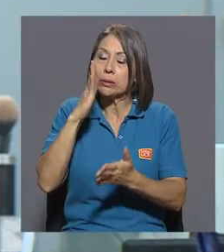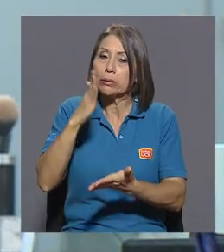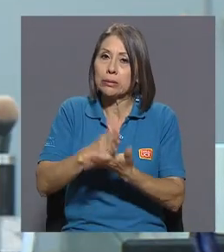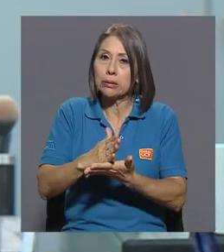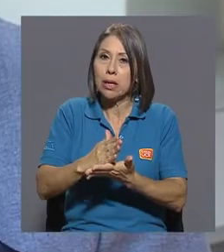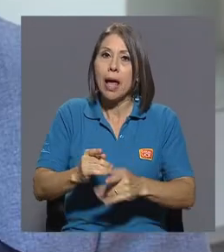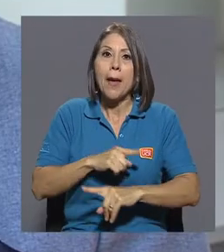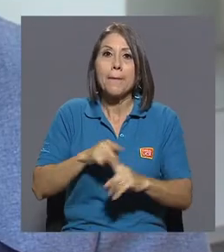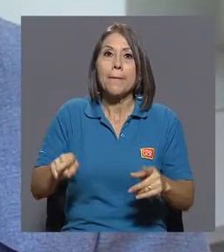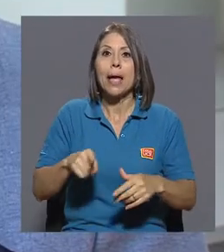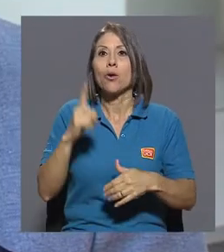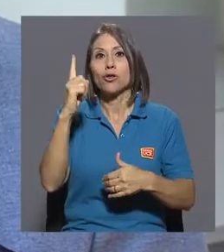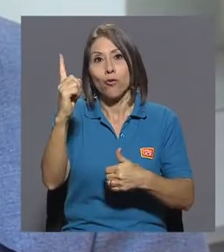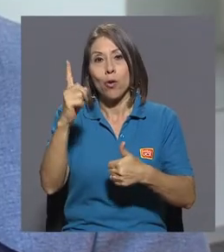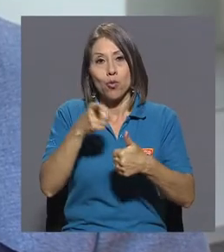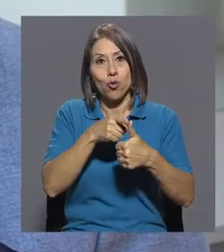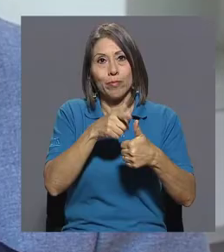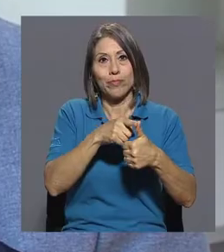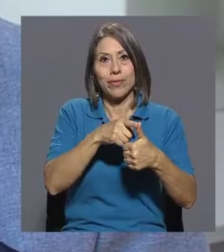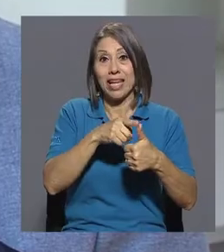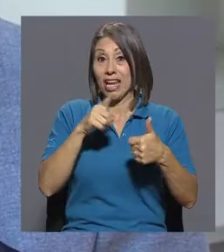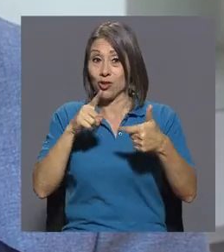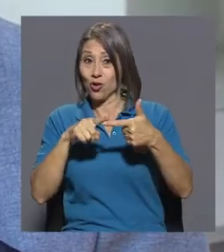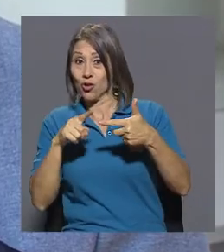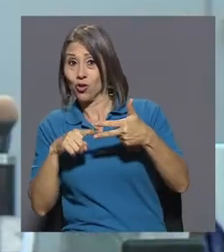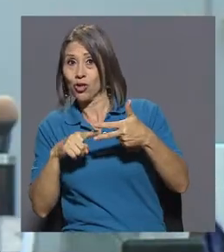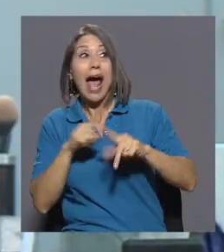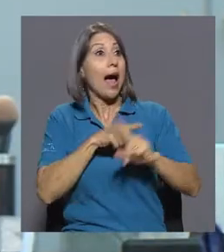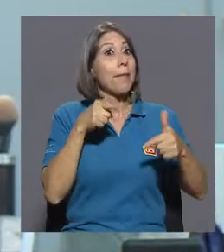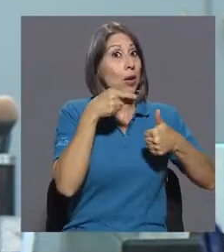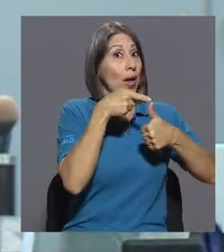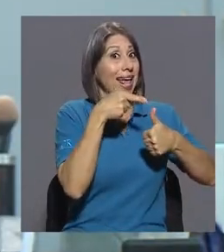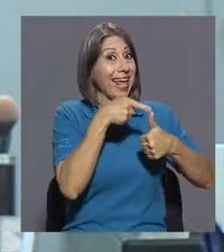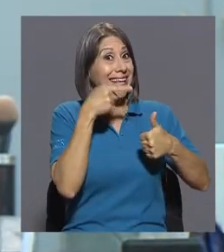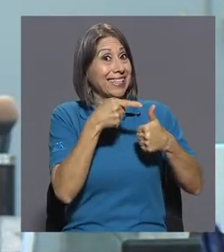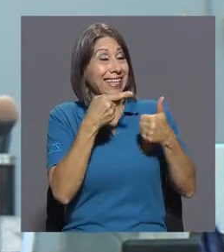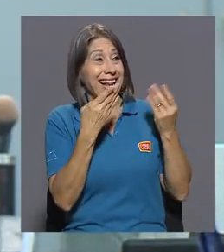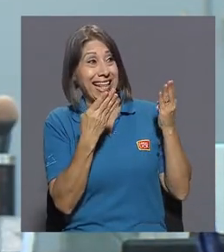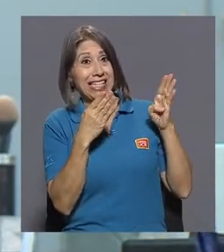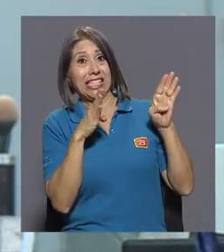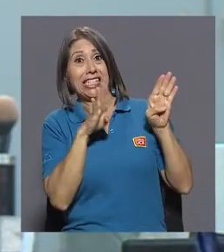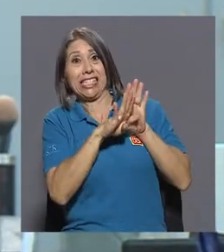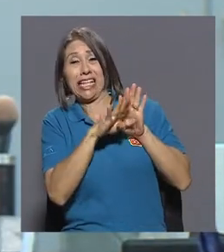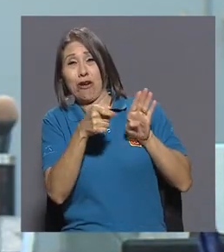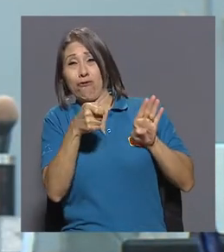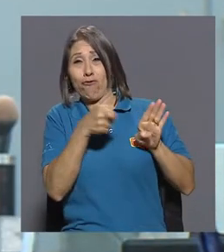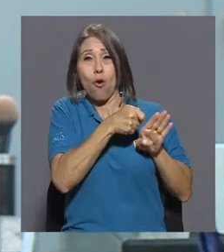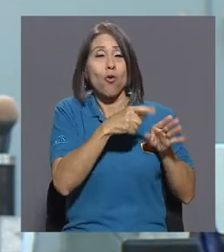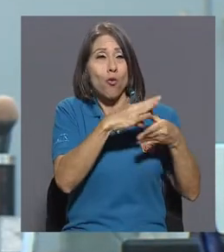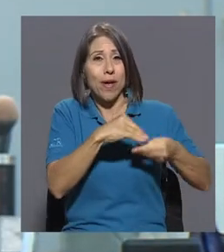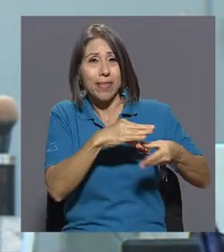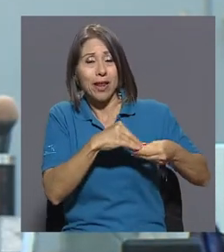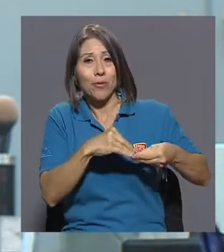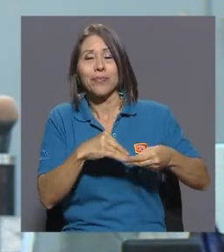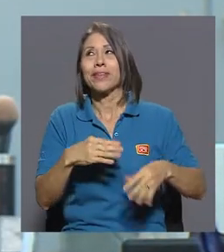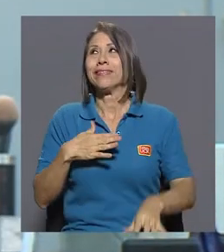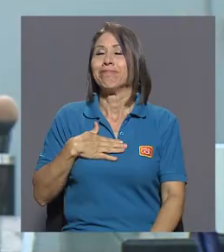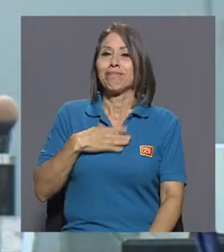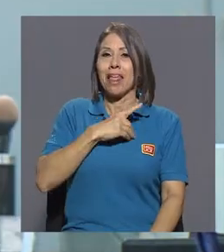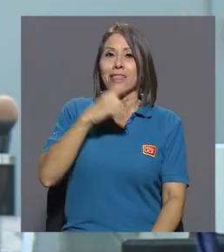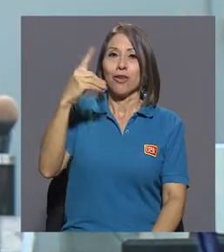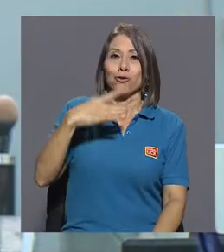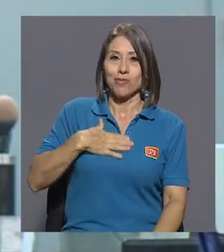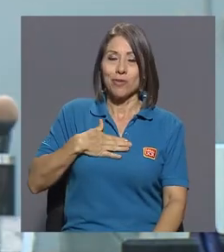los otros dos? No, él te encerró, yo quiero que cuente eso. Que cuente eso. Ay, Dios mío. Sí, eso fue una